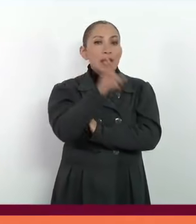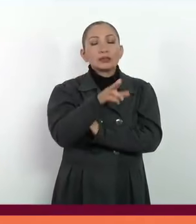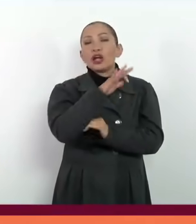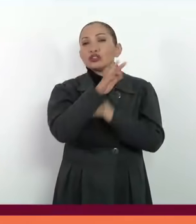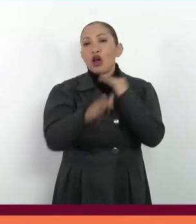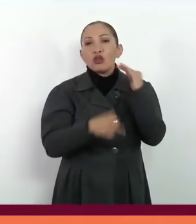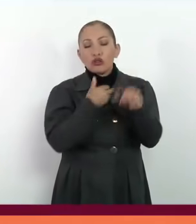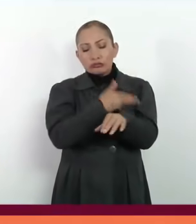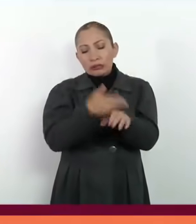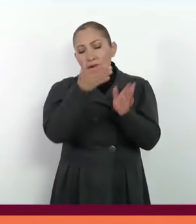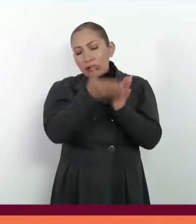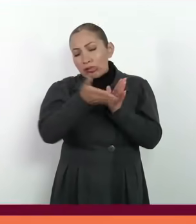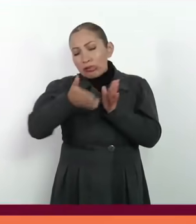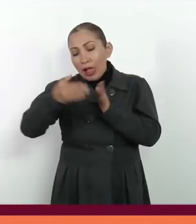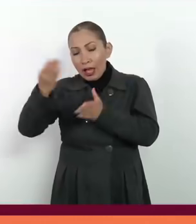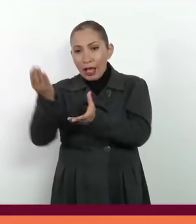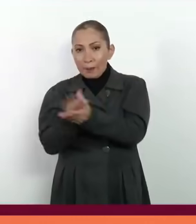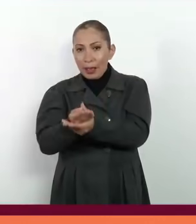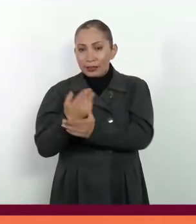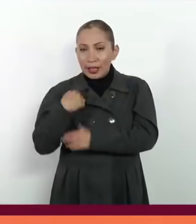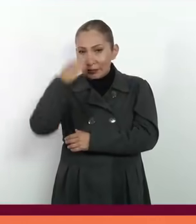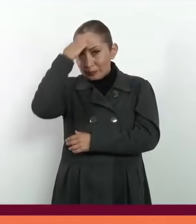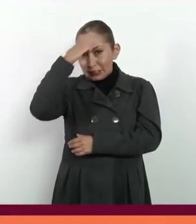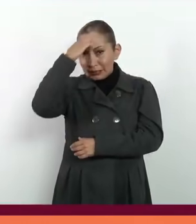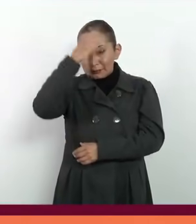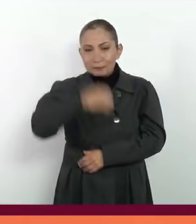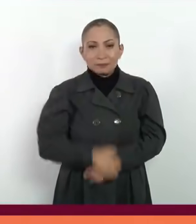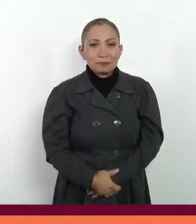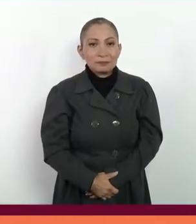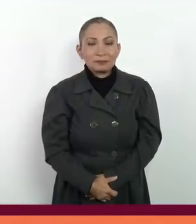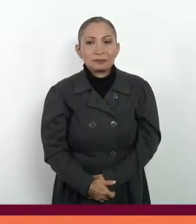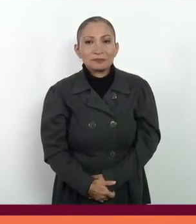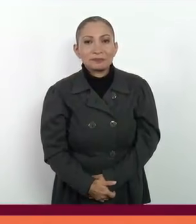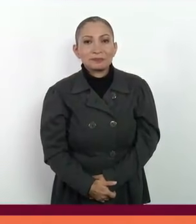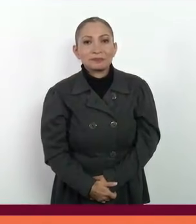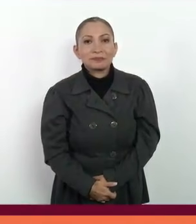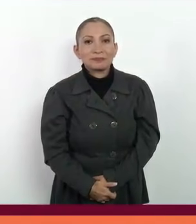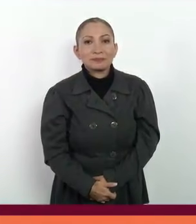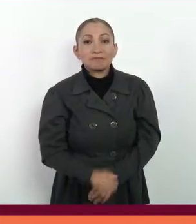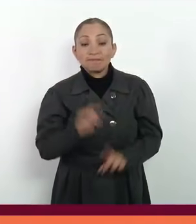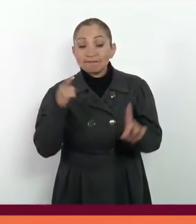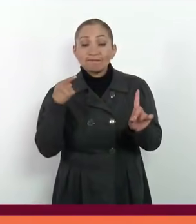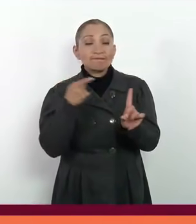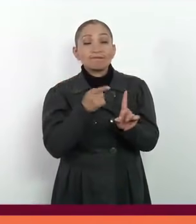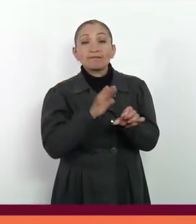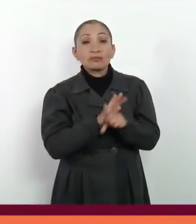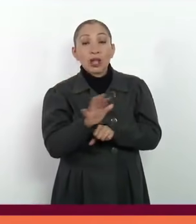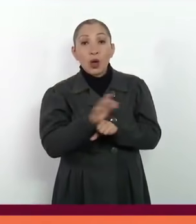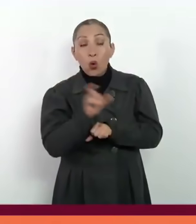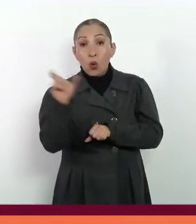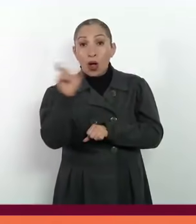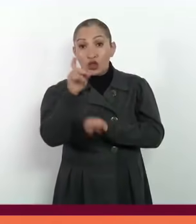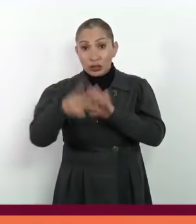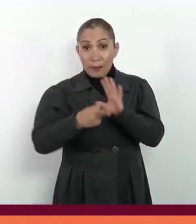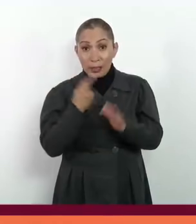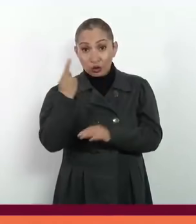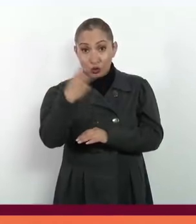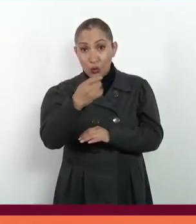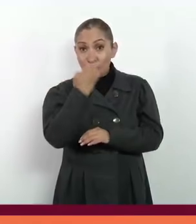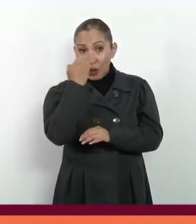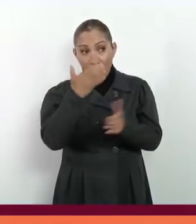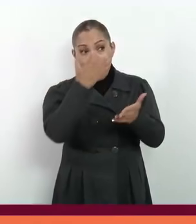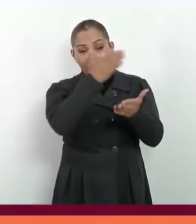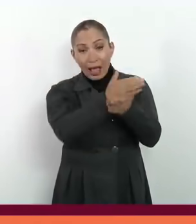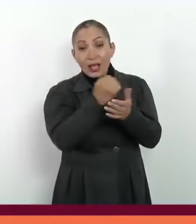respuestas y todos sus procedimientos en su carpeta de experiencias. El objetivo es que, al volver a su